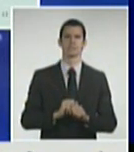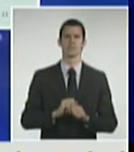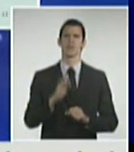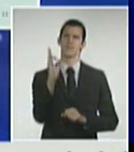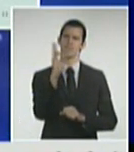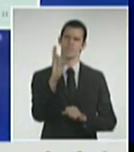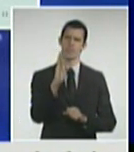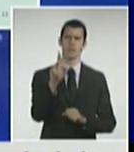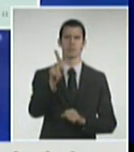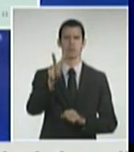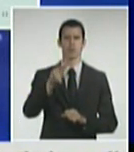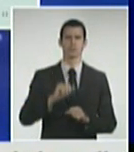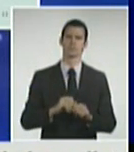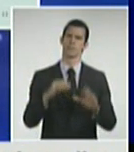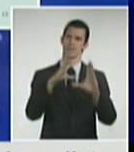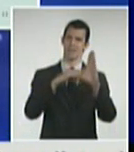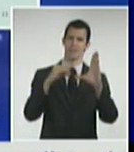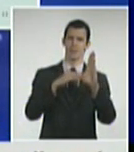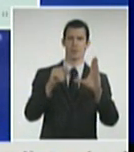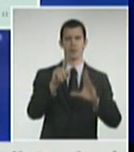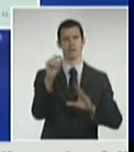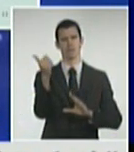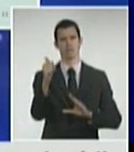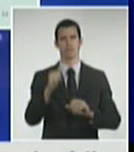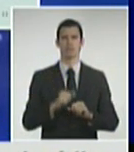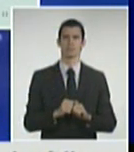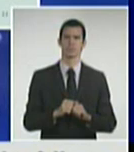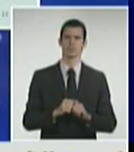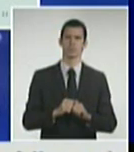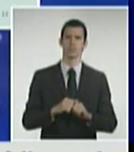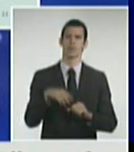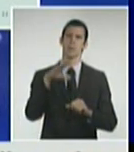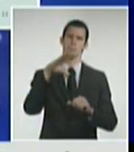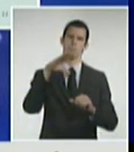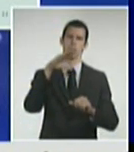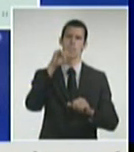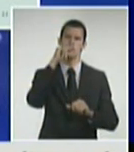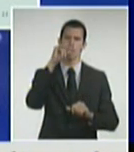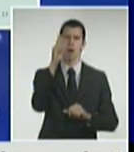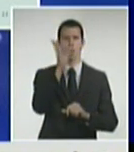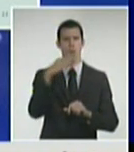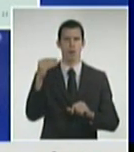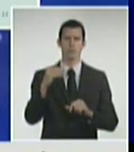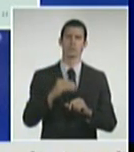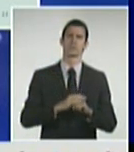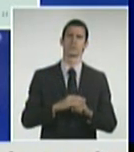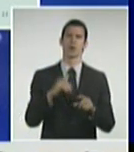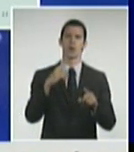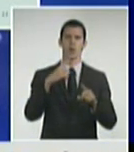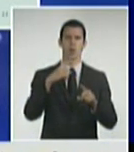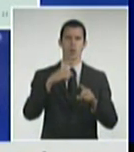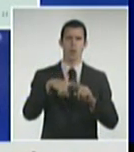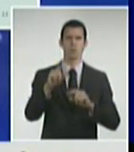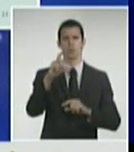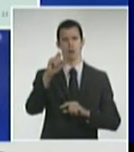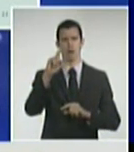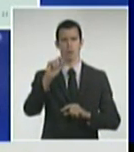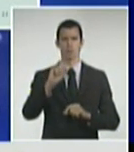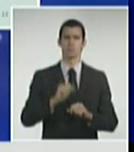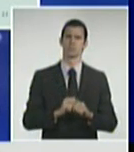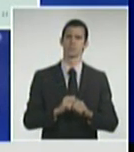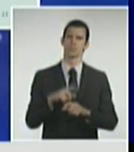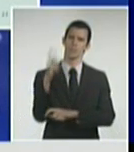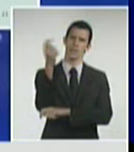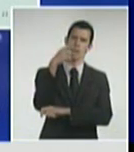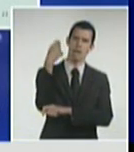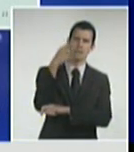9, en Mayarí 8, en Cacocón 6 y en Calixto 6 también, Calixto García. Zaguayetánamo 4 pacientes y